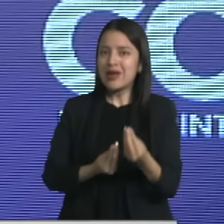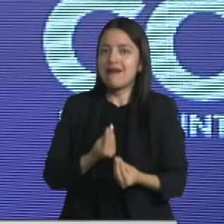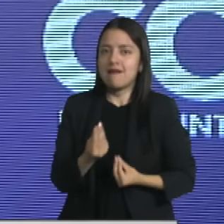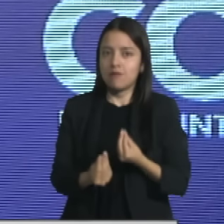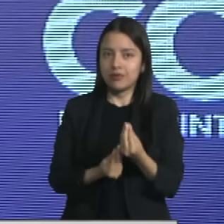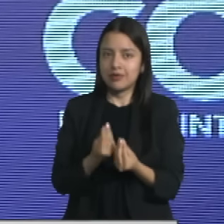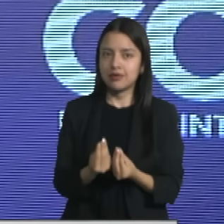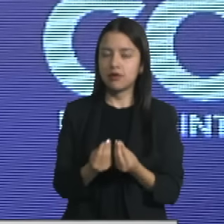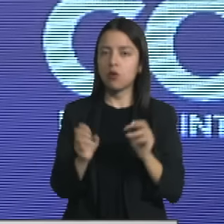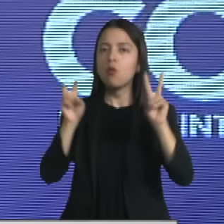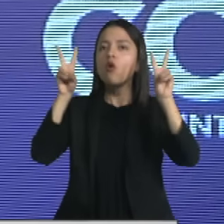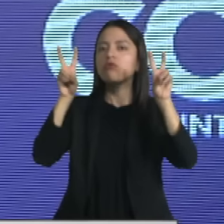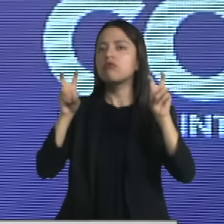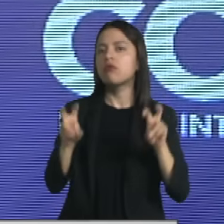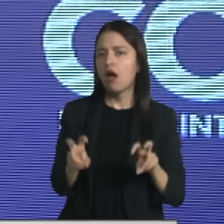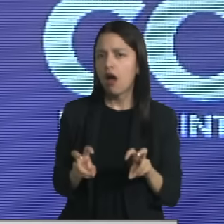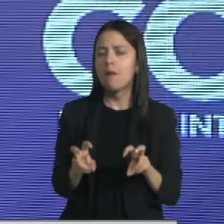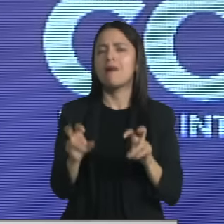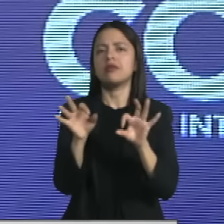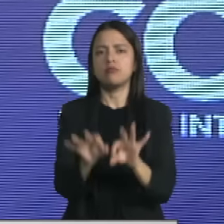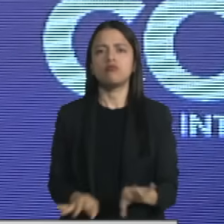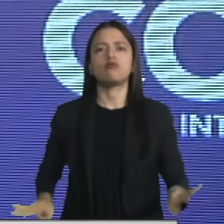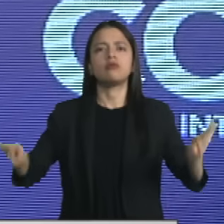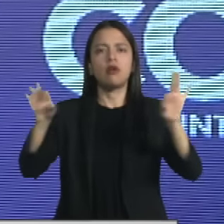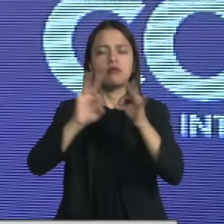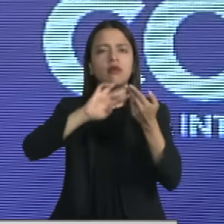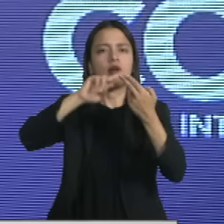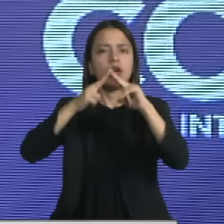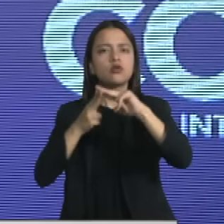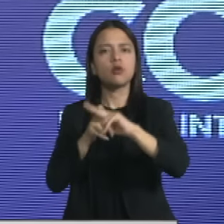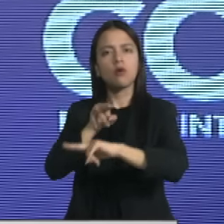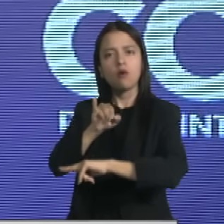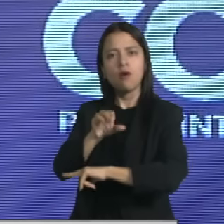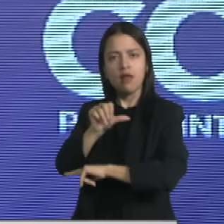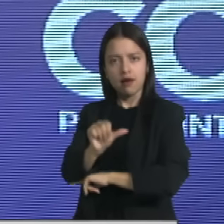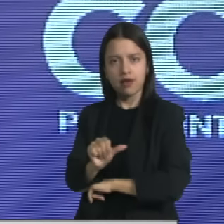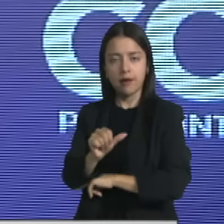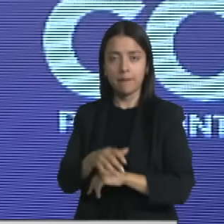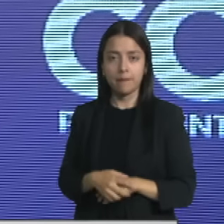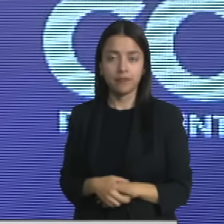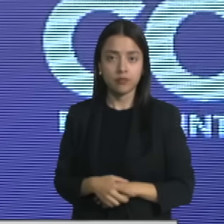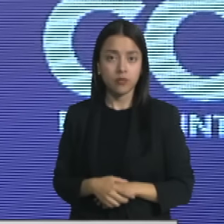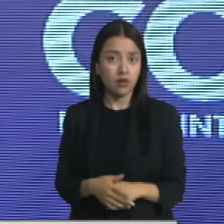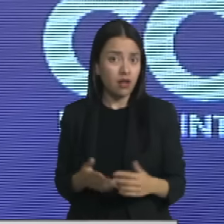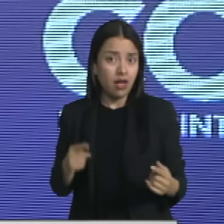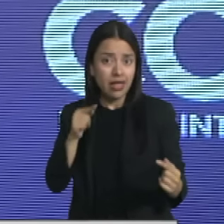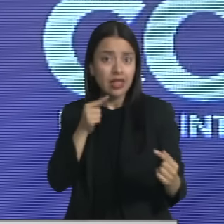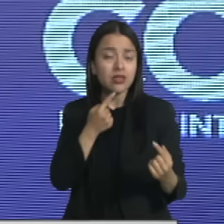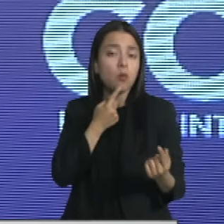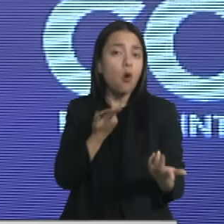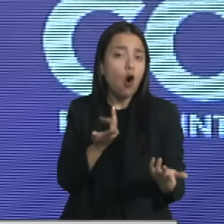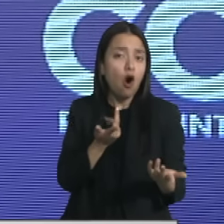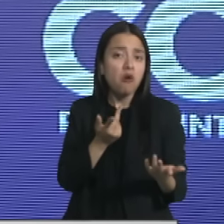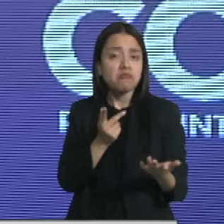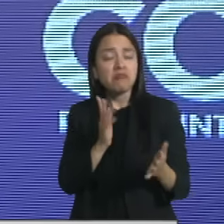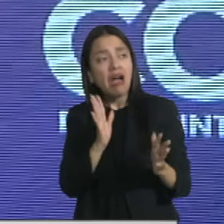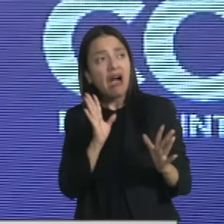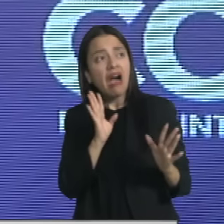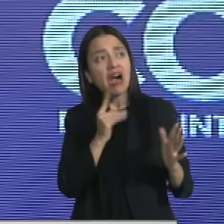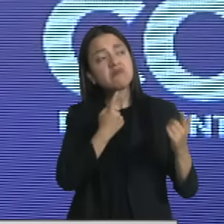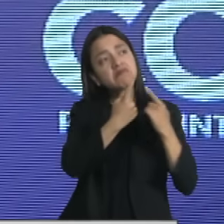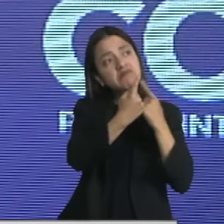temas comunes de la inteligencia artificial, no solo para discutirlos con Estados Unidos y con